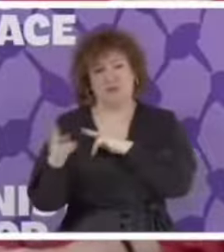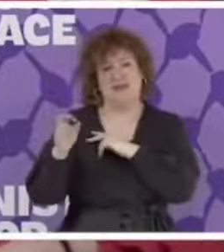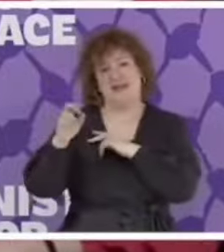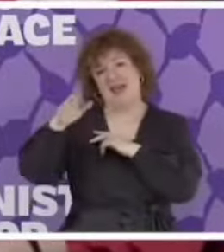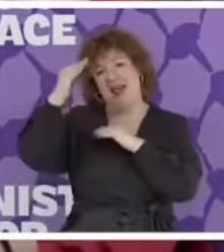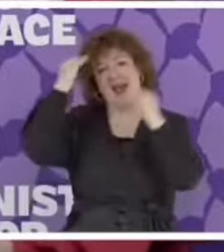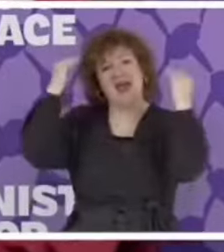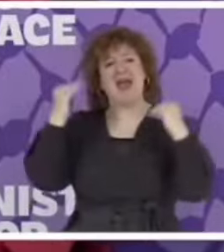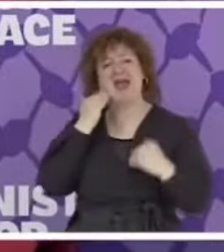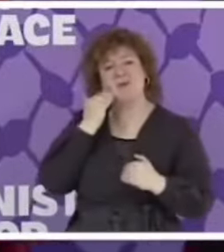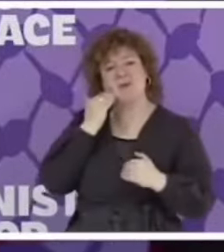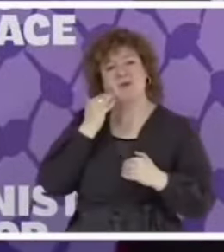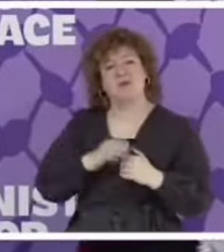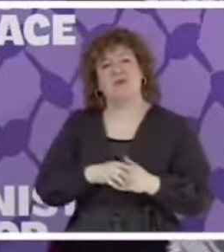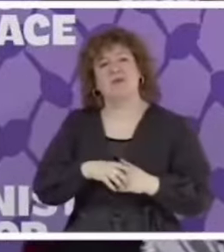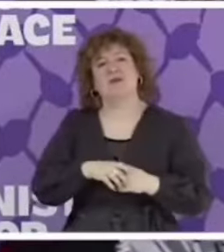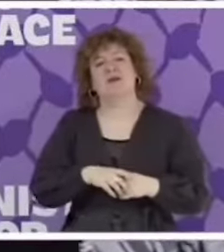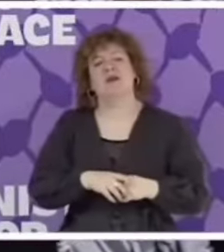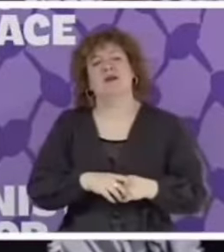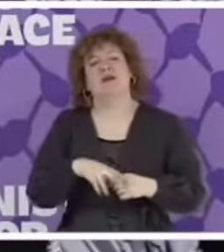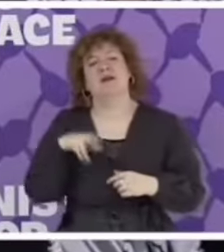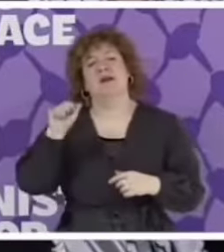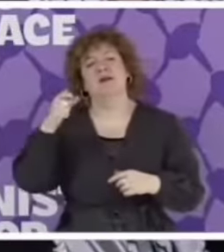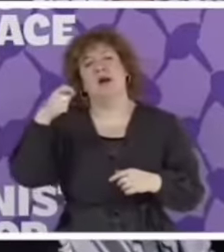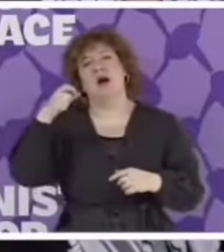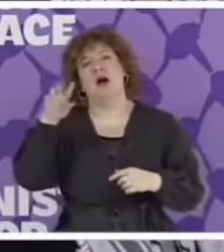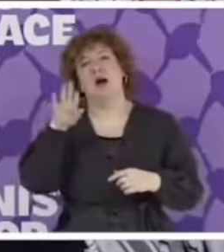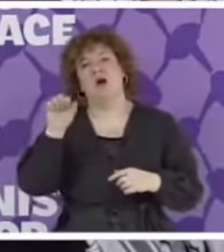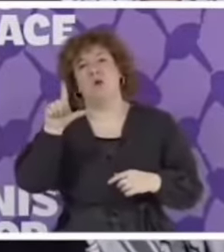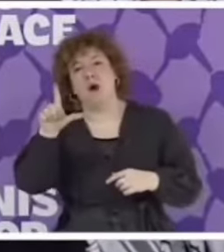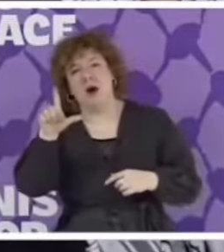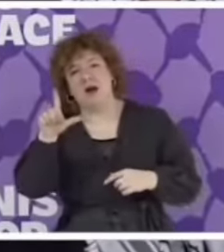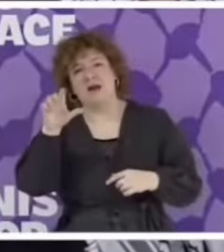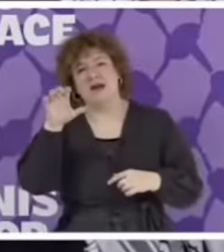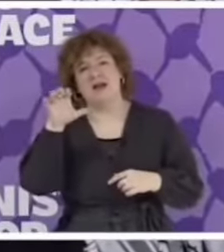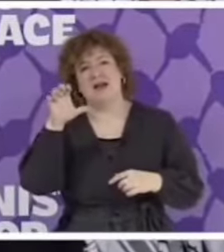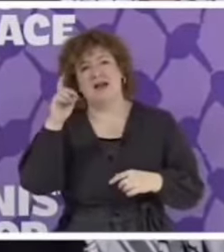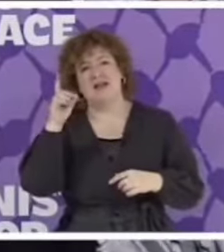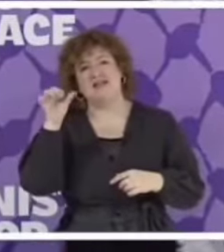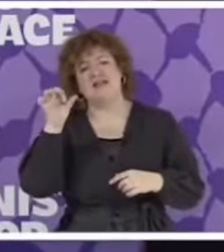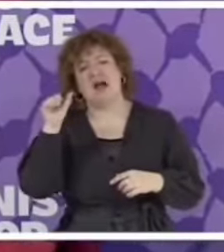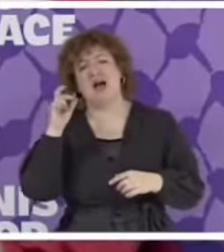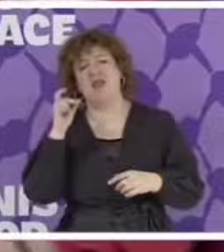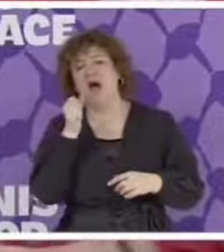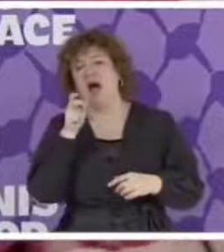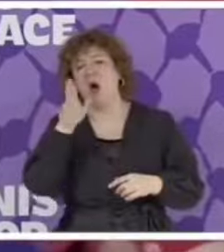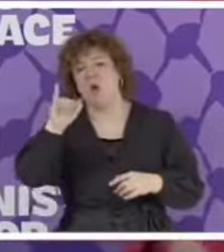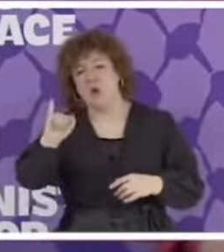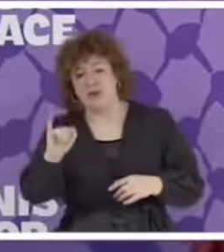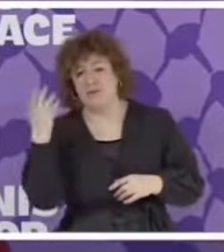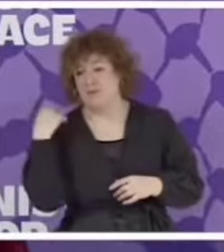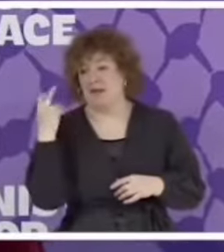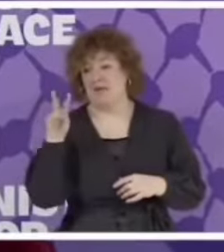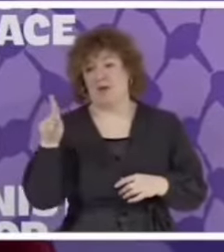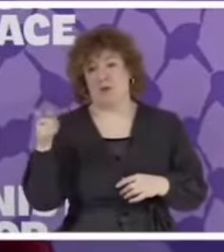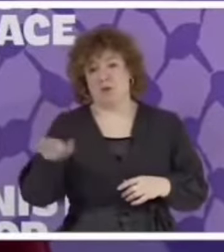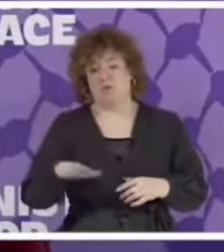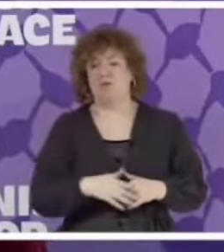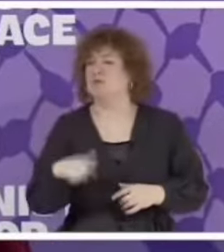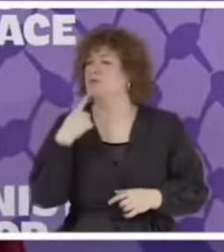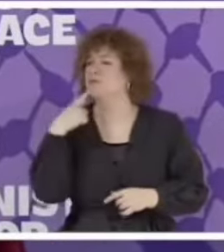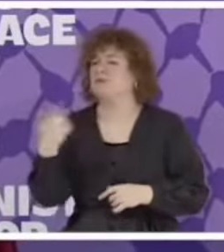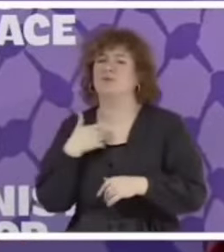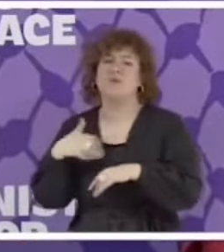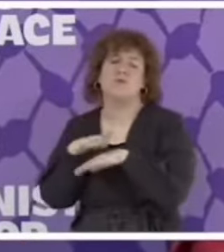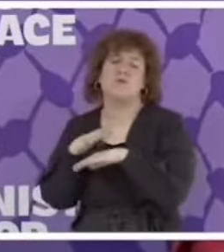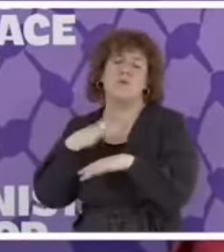egipcia, Nawal el Saadawi, falleció en 2021, hace muy poquito, le dijo: te pido por